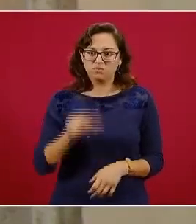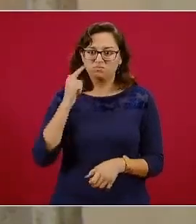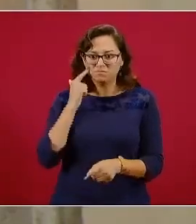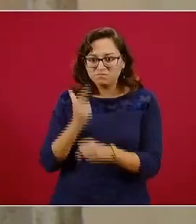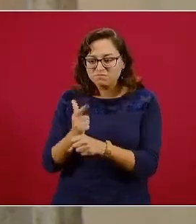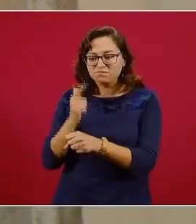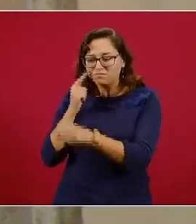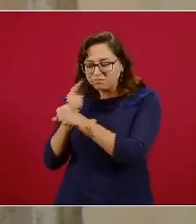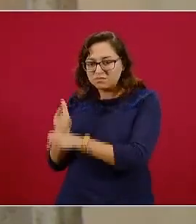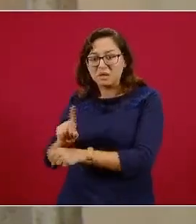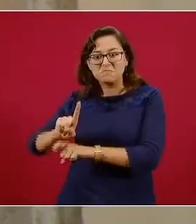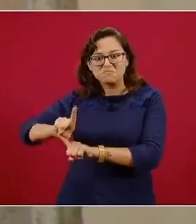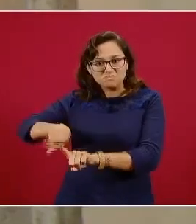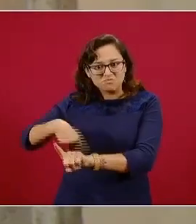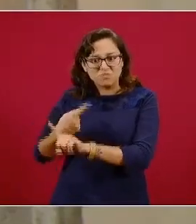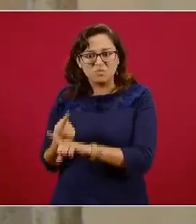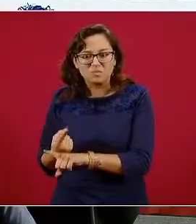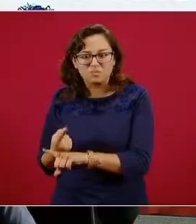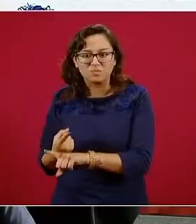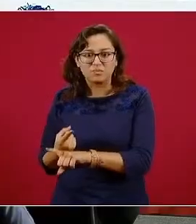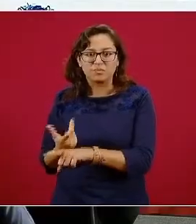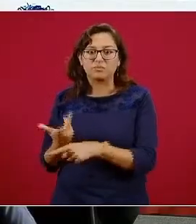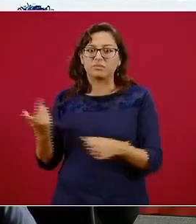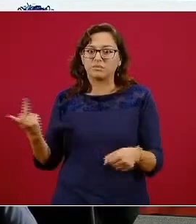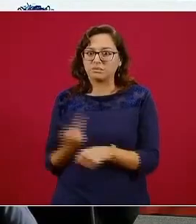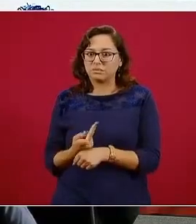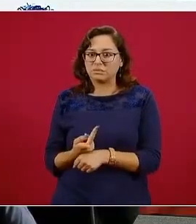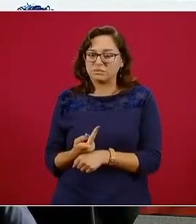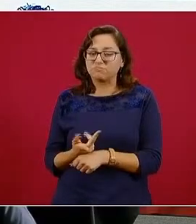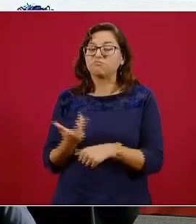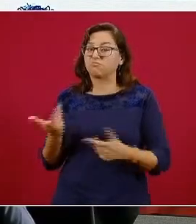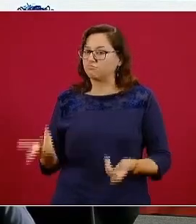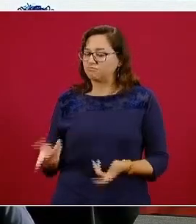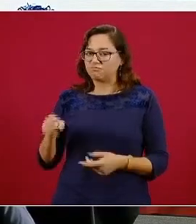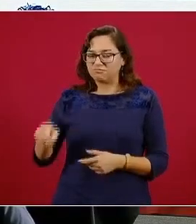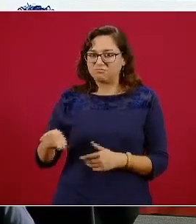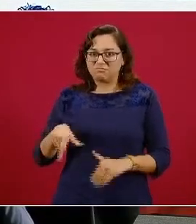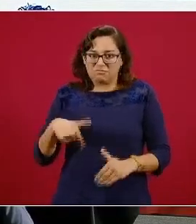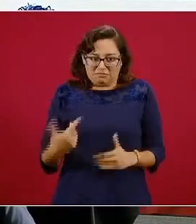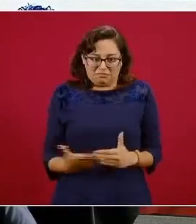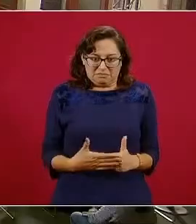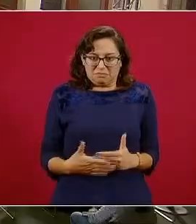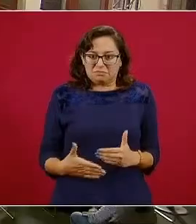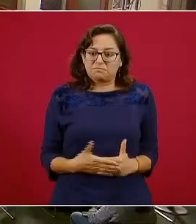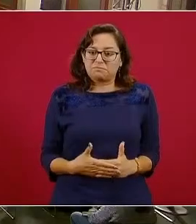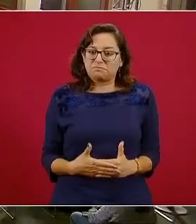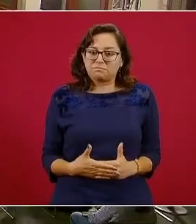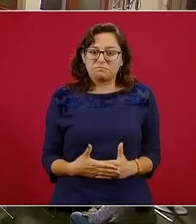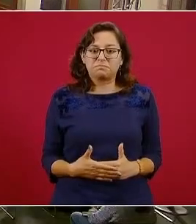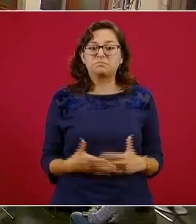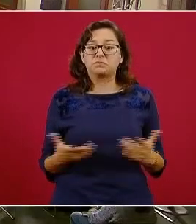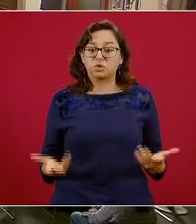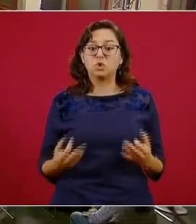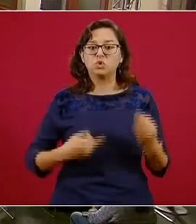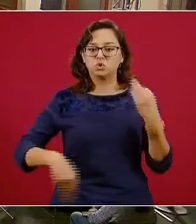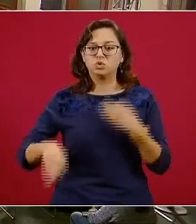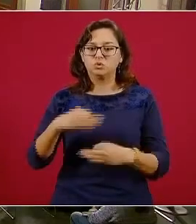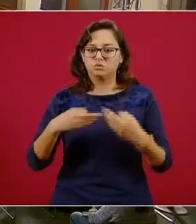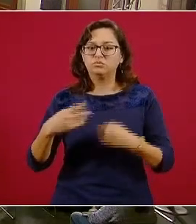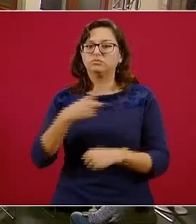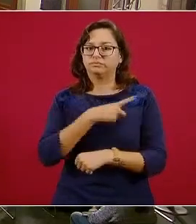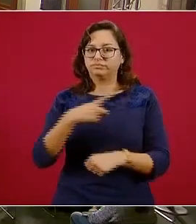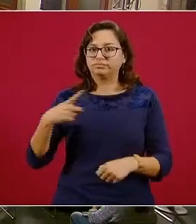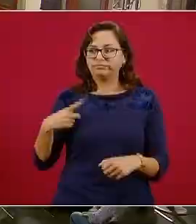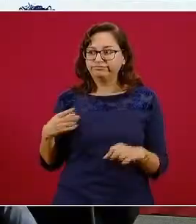casos realmente son producto de una violación sexual y que todos tenemos un papel para poder